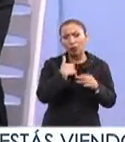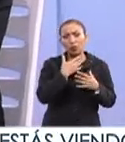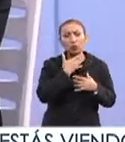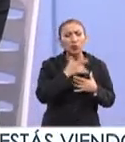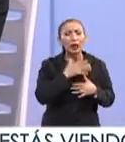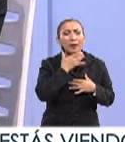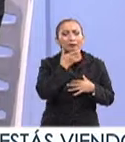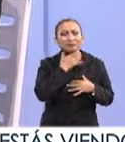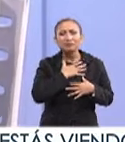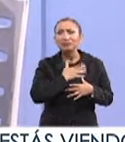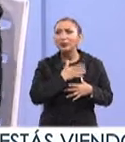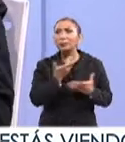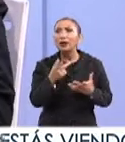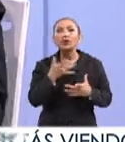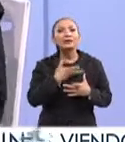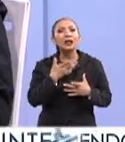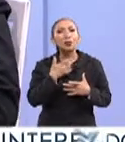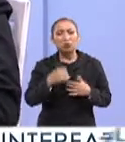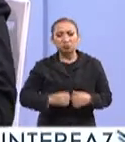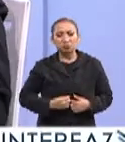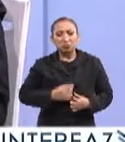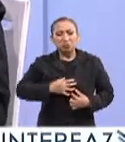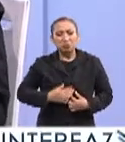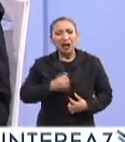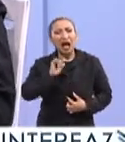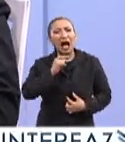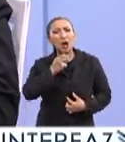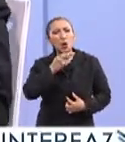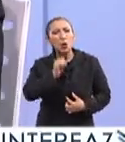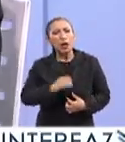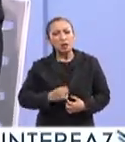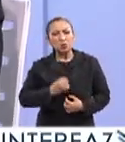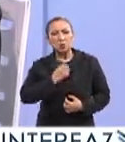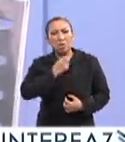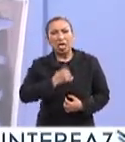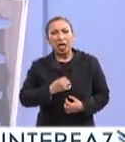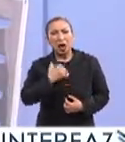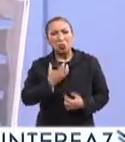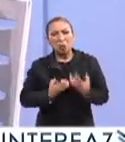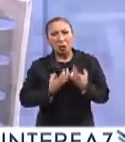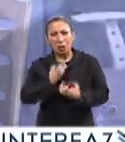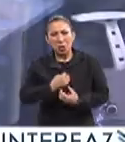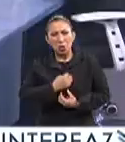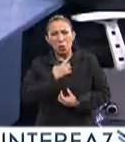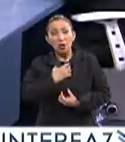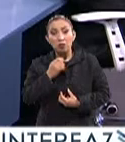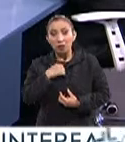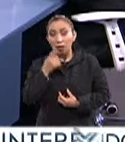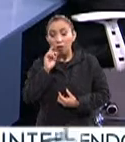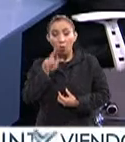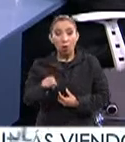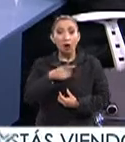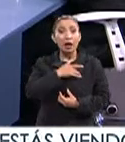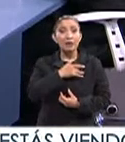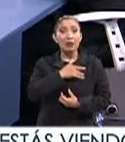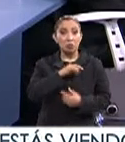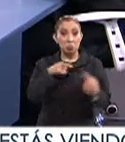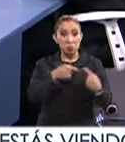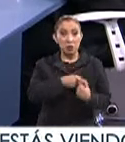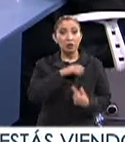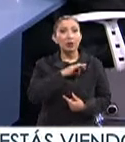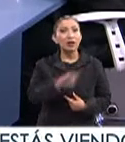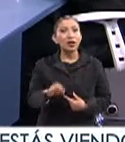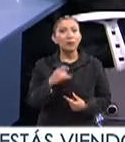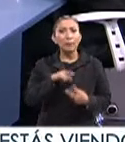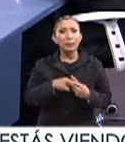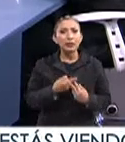la gente que también tiene como agruras, como reflujo, ese tipo de molestias, pudiera ser un infarto. De forma repentina. Exacto, Que sobre de todo de repente